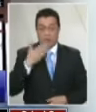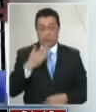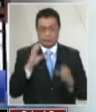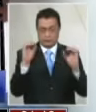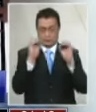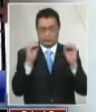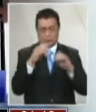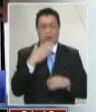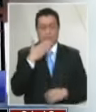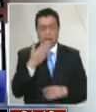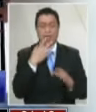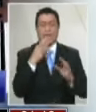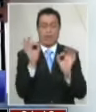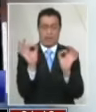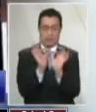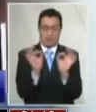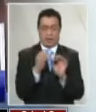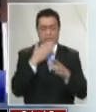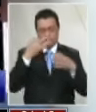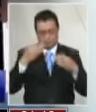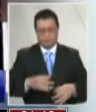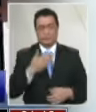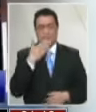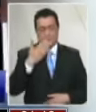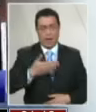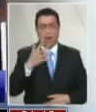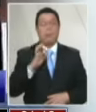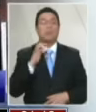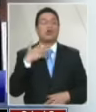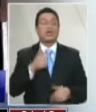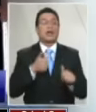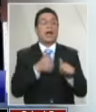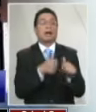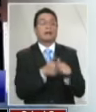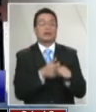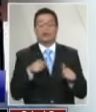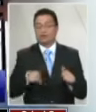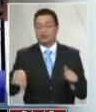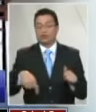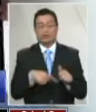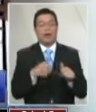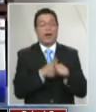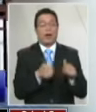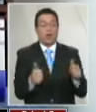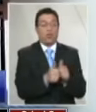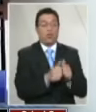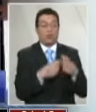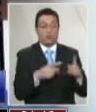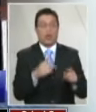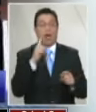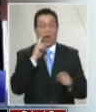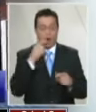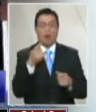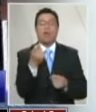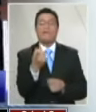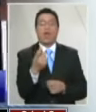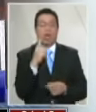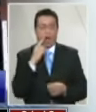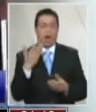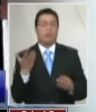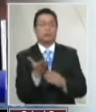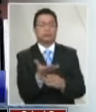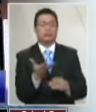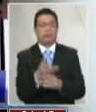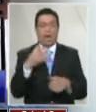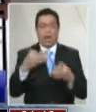explicaciones certeras respecto primero porque sus asesores cercanos y directos habían emitido toda esta serie de boletas su